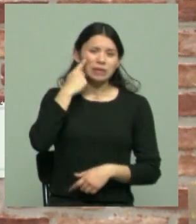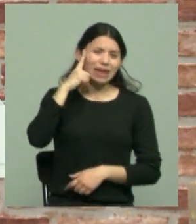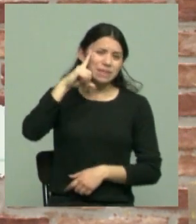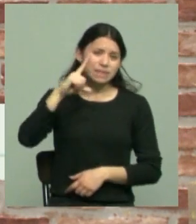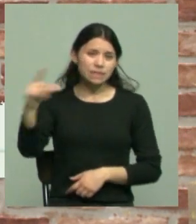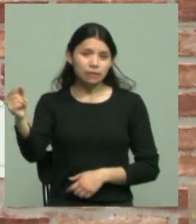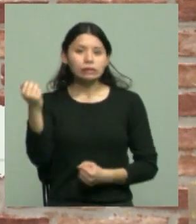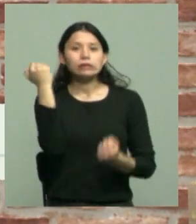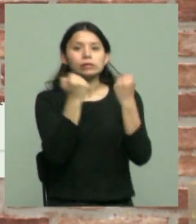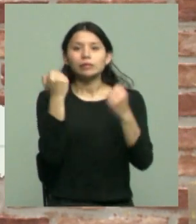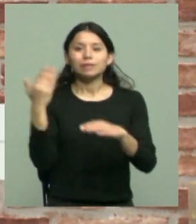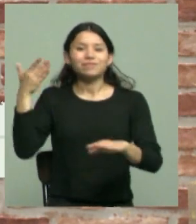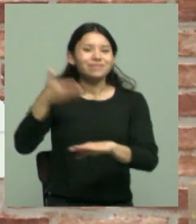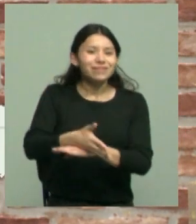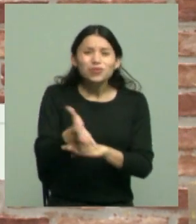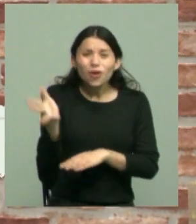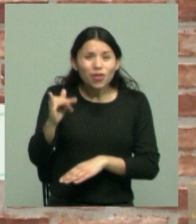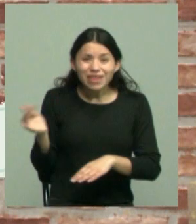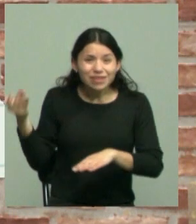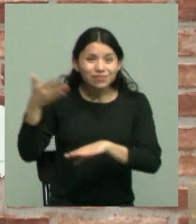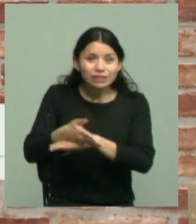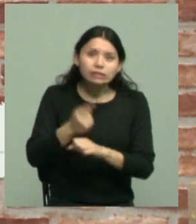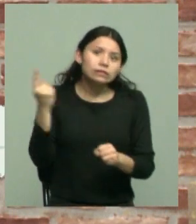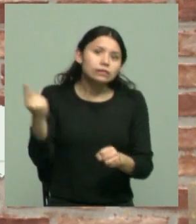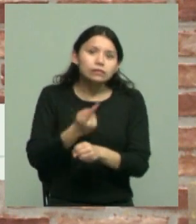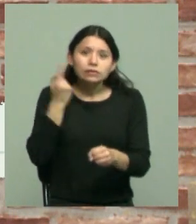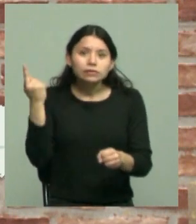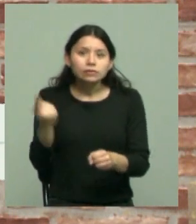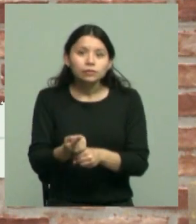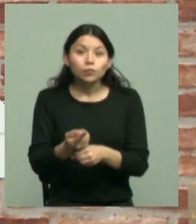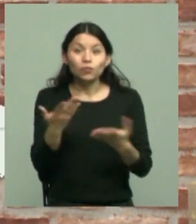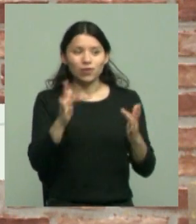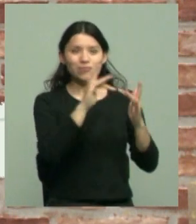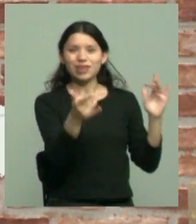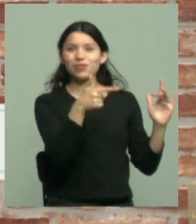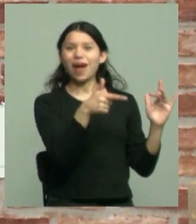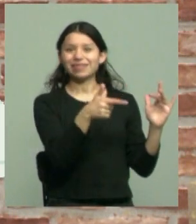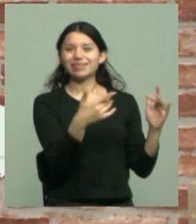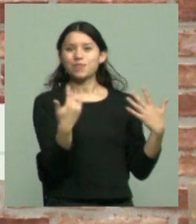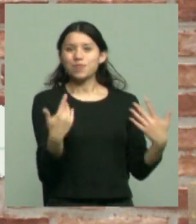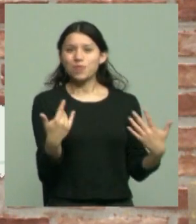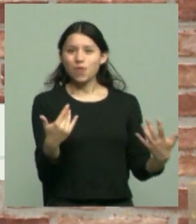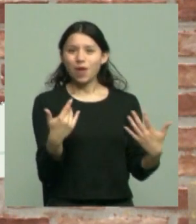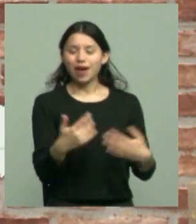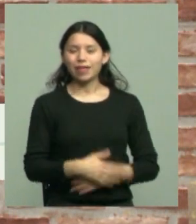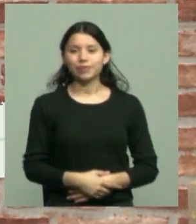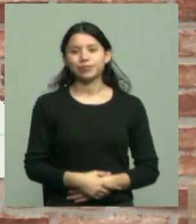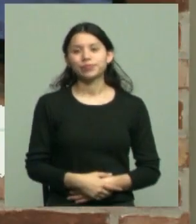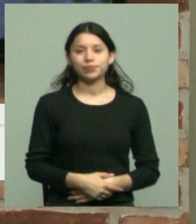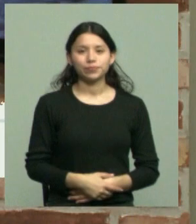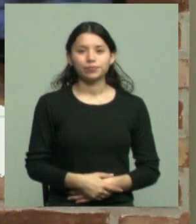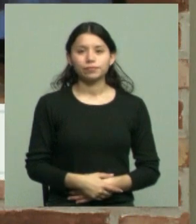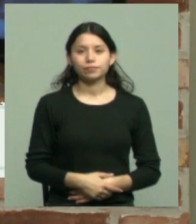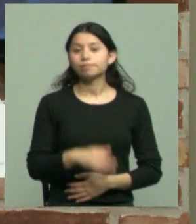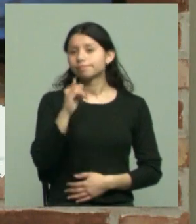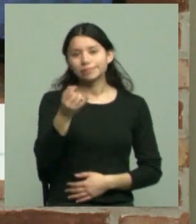le permiten venir a cursar todos los días, si hay una especie de flexibilidad a partir de eso, ¿no? Ir combinando y haciendo modificaciones sobre la marcha.